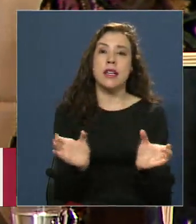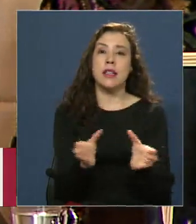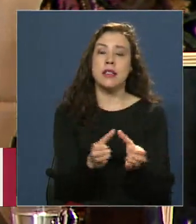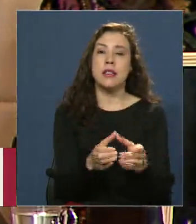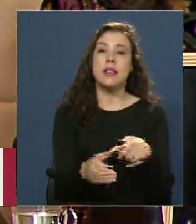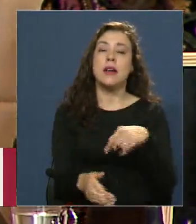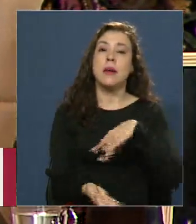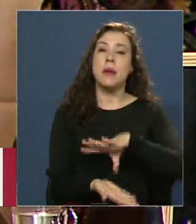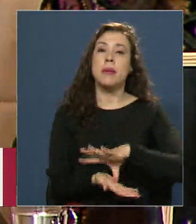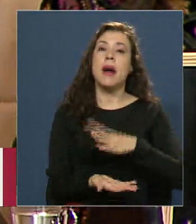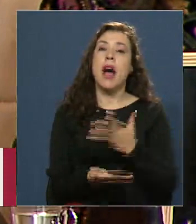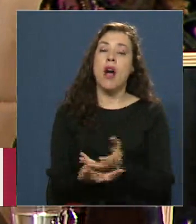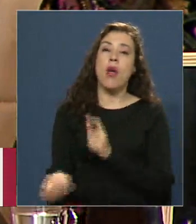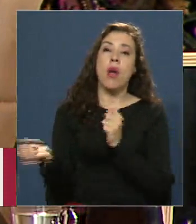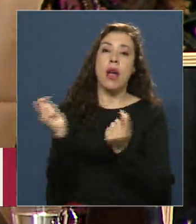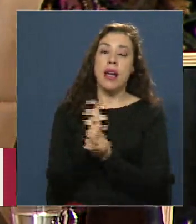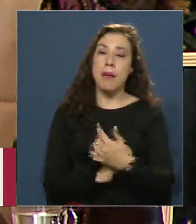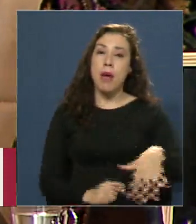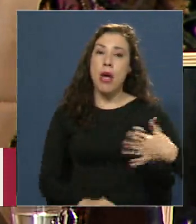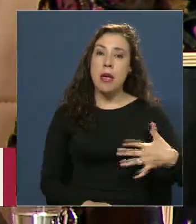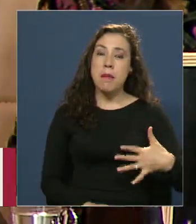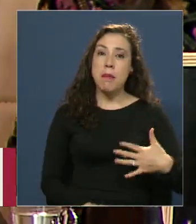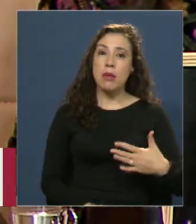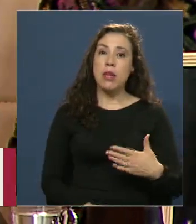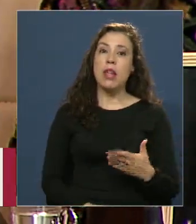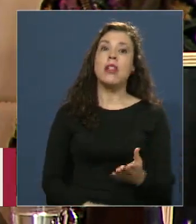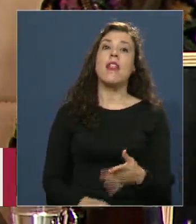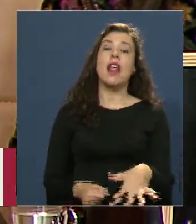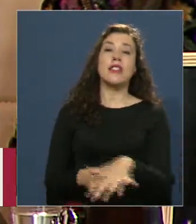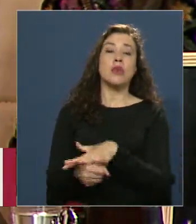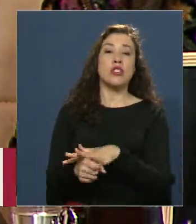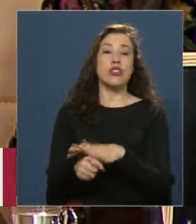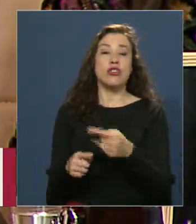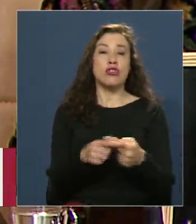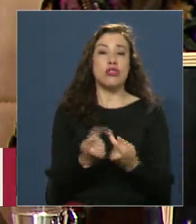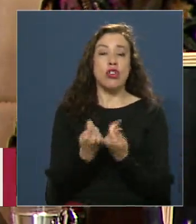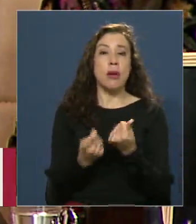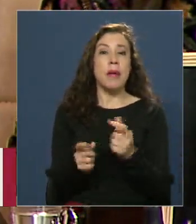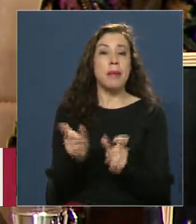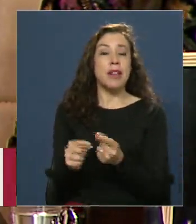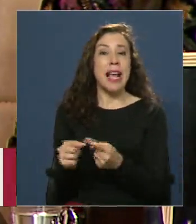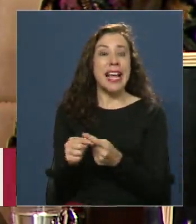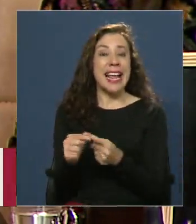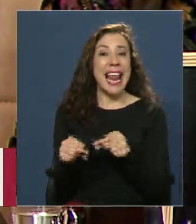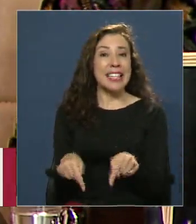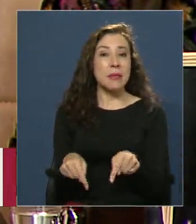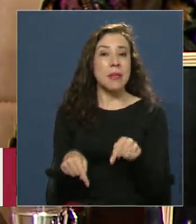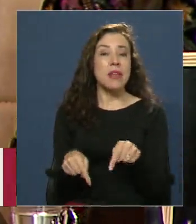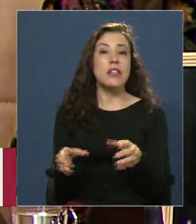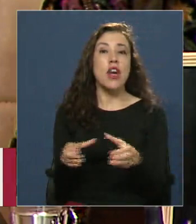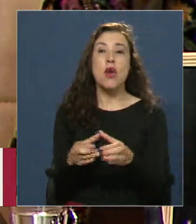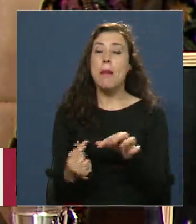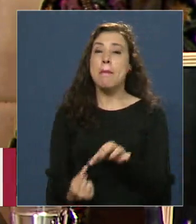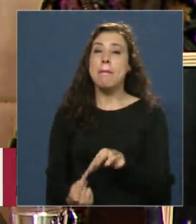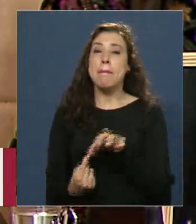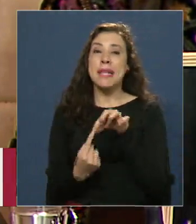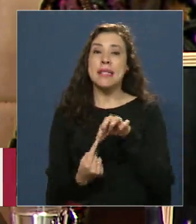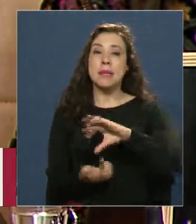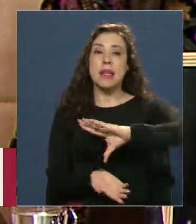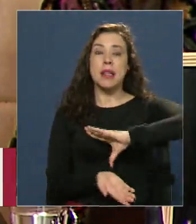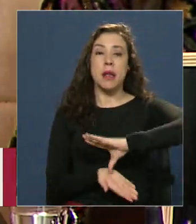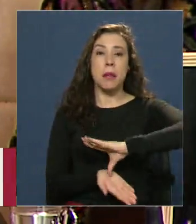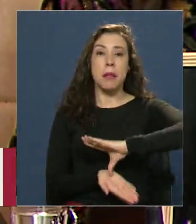ha experimentado un cambio importante en su composición socioeconómica y la clase media se ha constituido como el grupo principal del